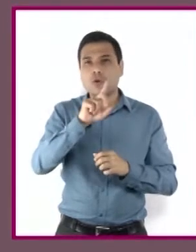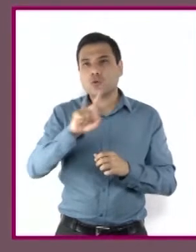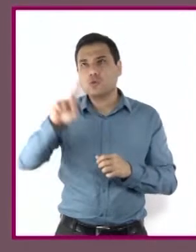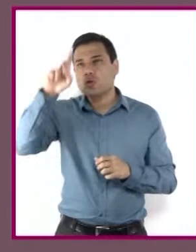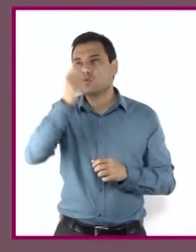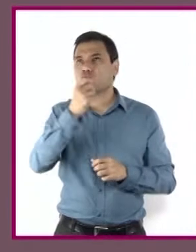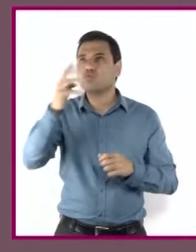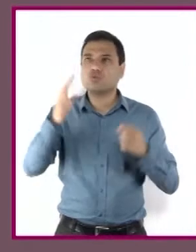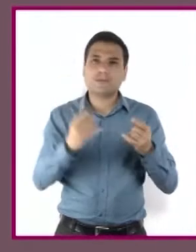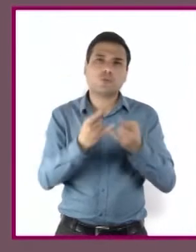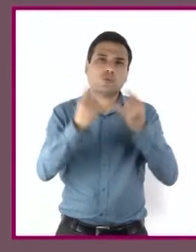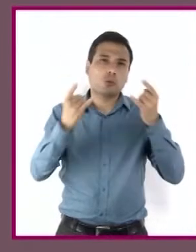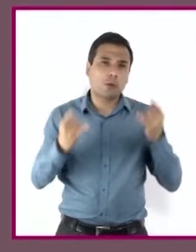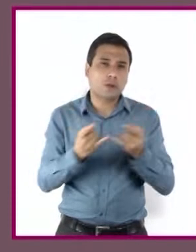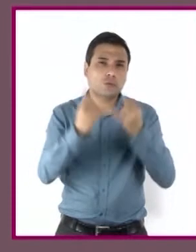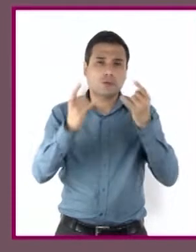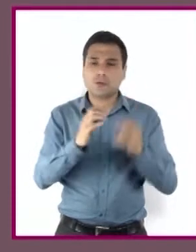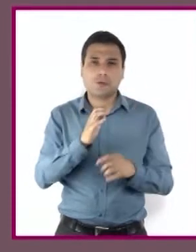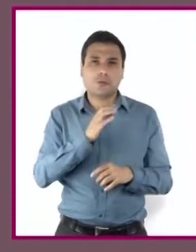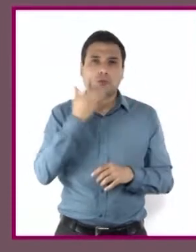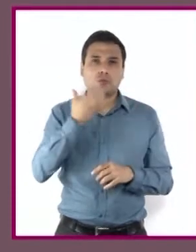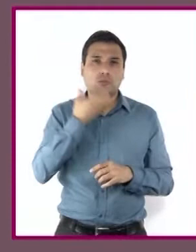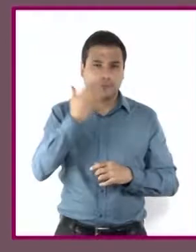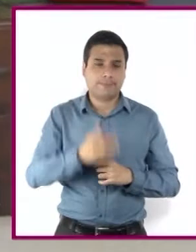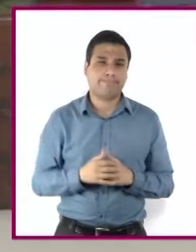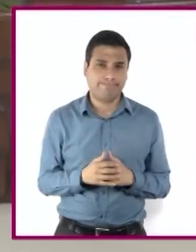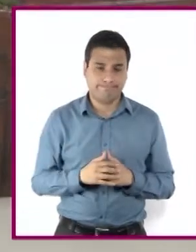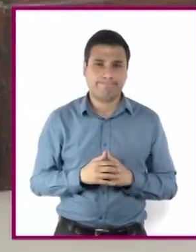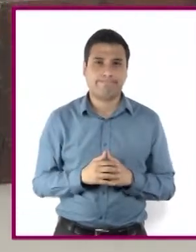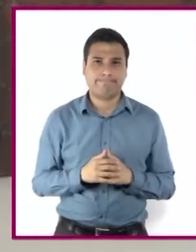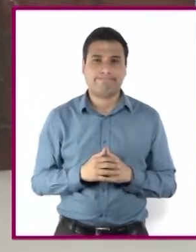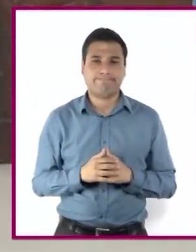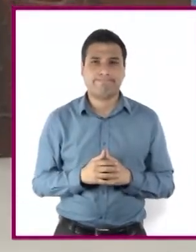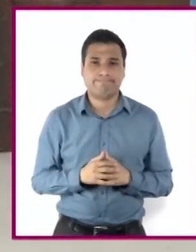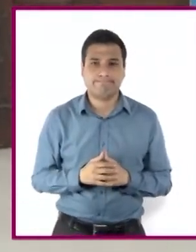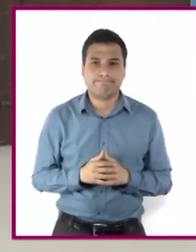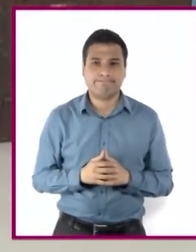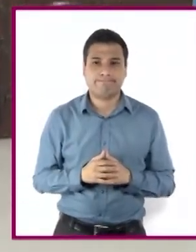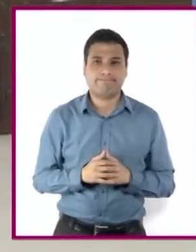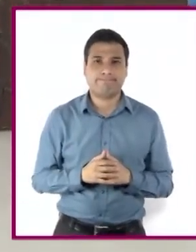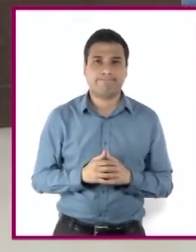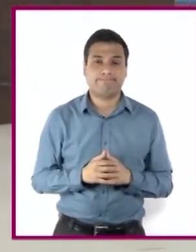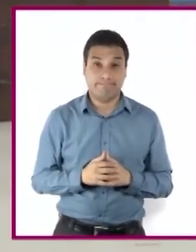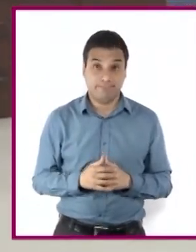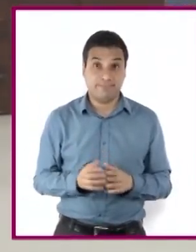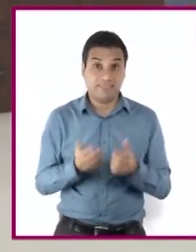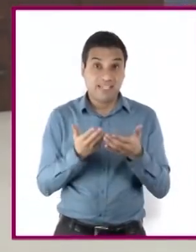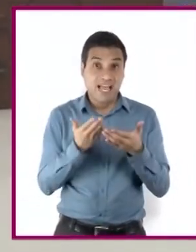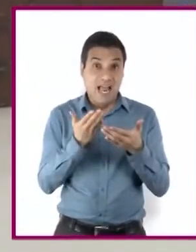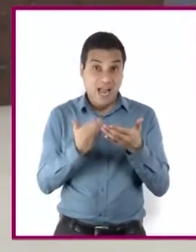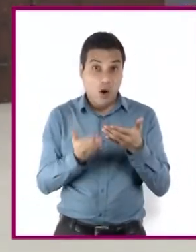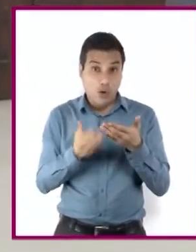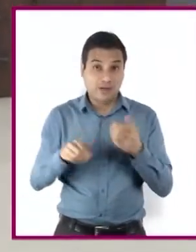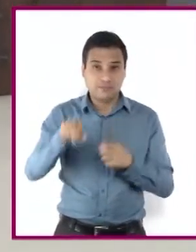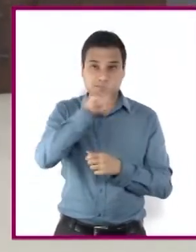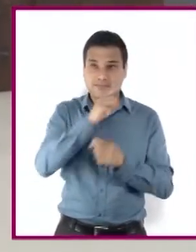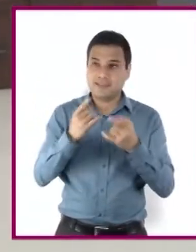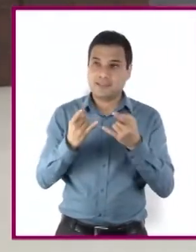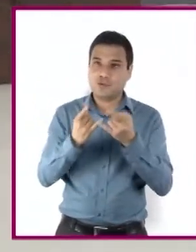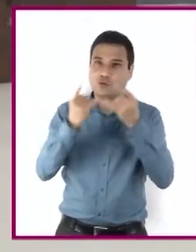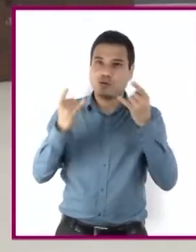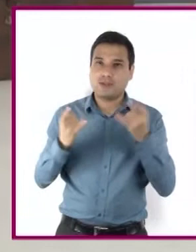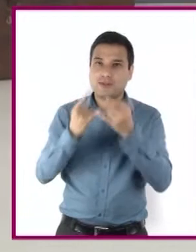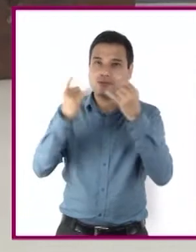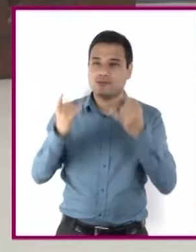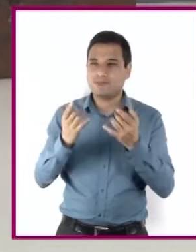tuvieron gran importancia dentro de sus sociedades. Así, aunque en la actualidad nos parezcan relatos fantásticos,